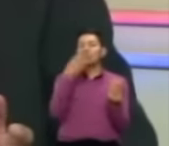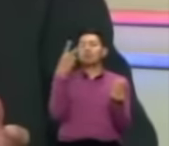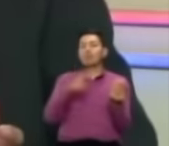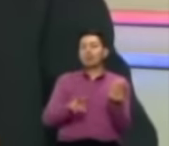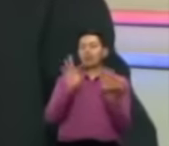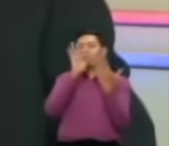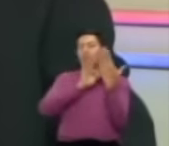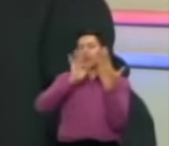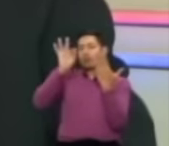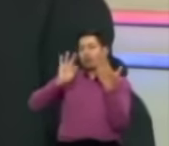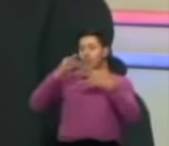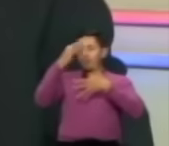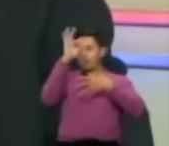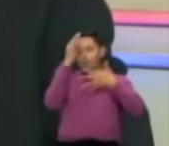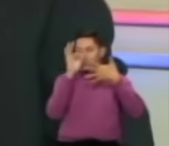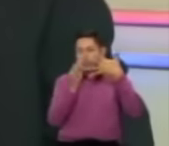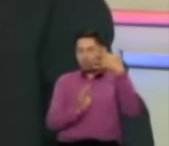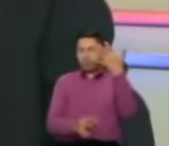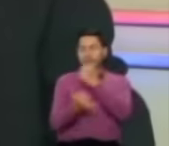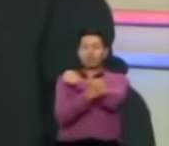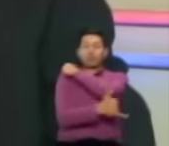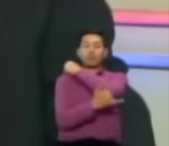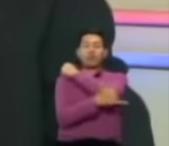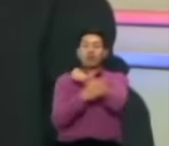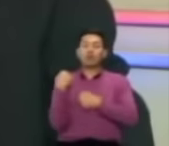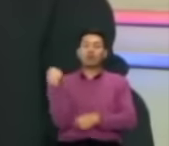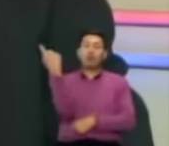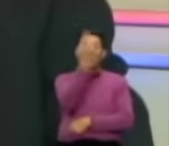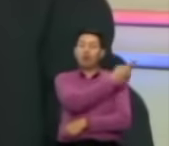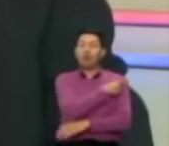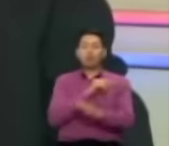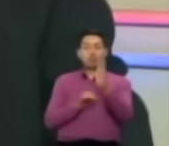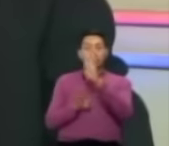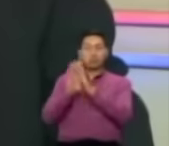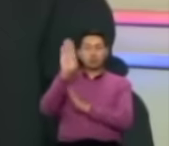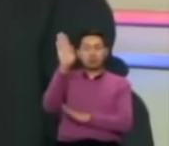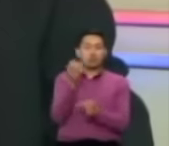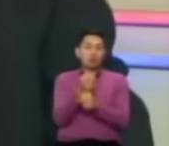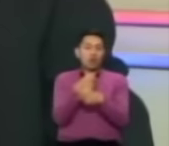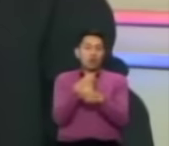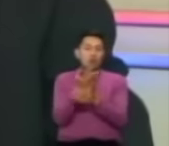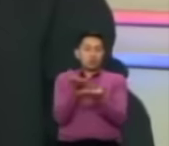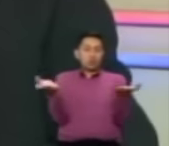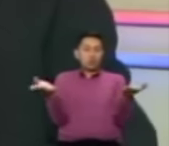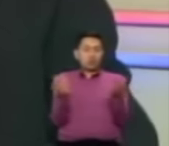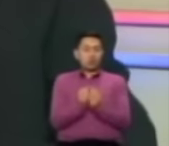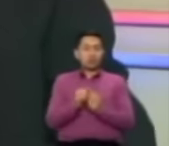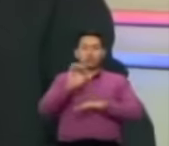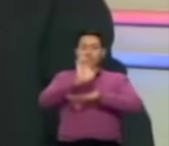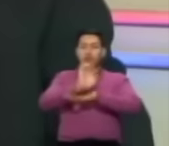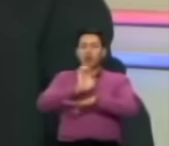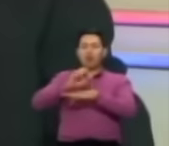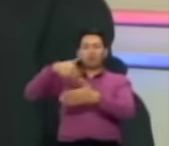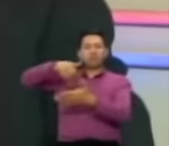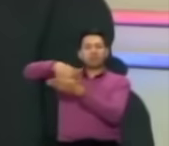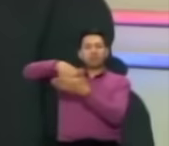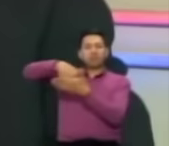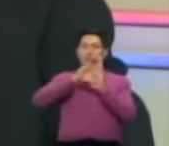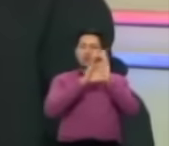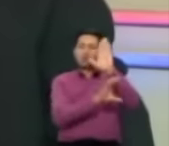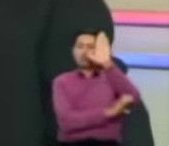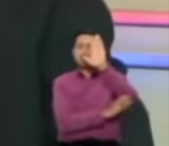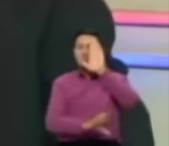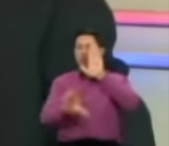Todos los países del mundo que están en un proceso de desarrollo hacen esto. Ecuador tiene más bien una restricción, tanto constitucional como legal, de